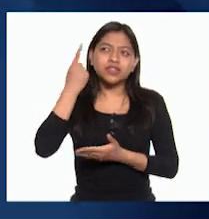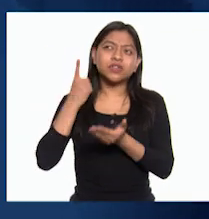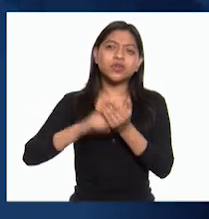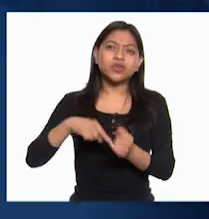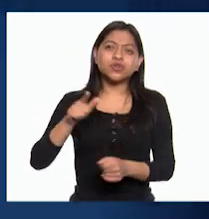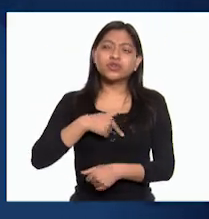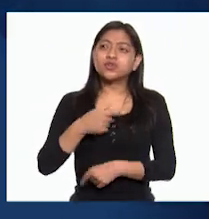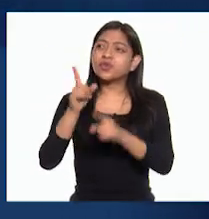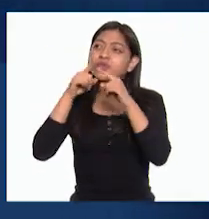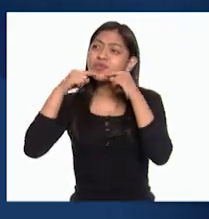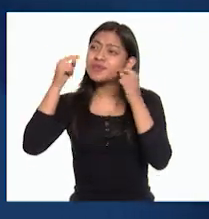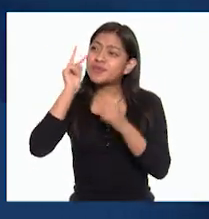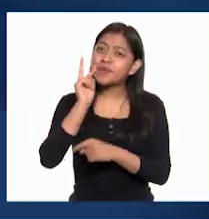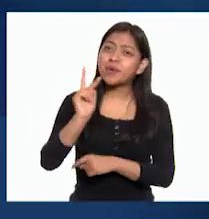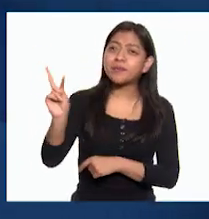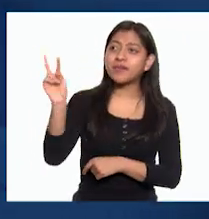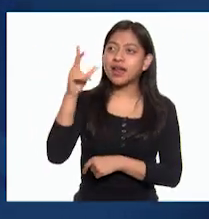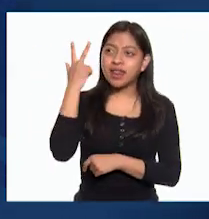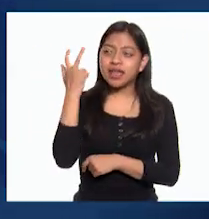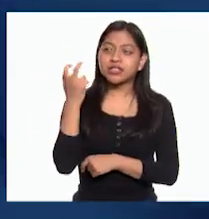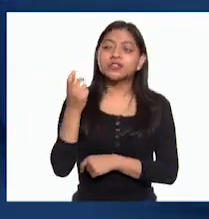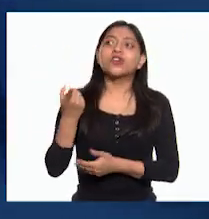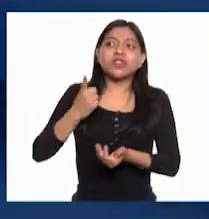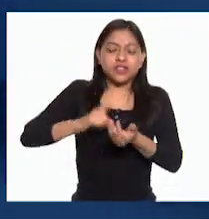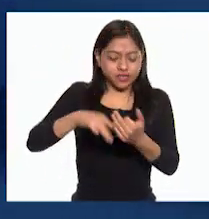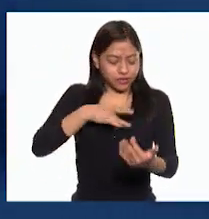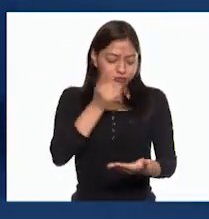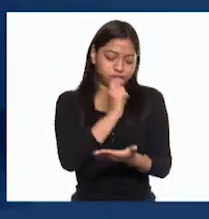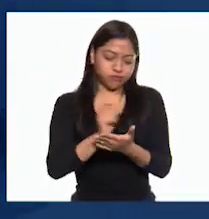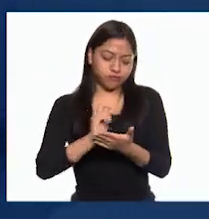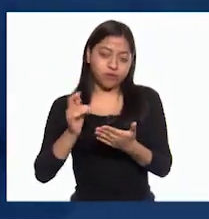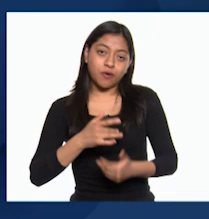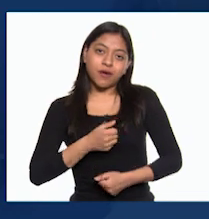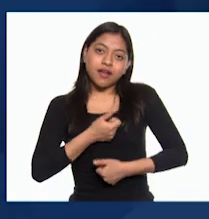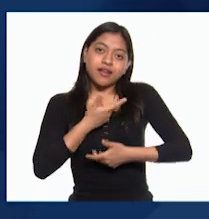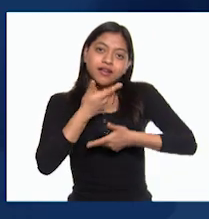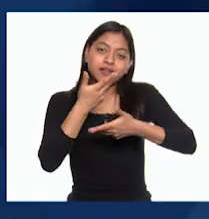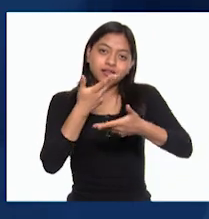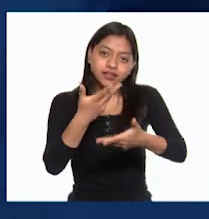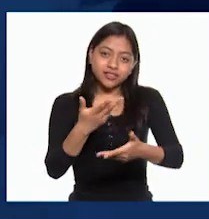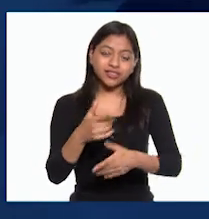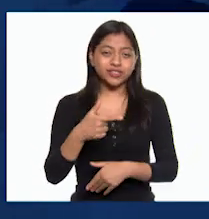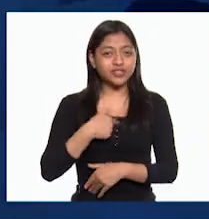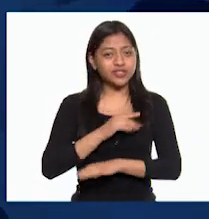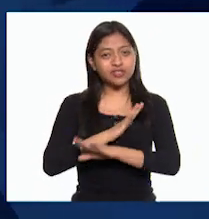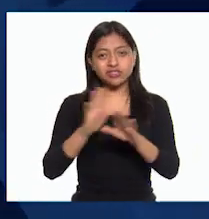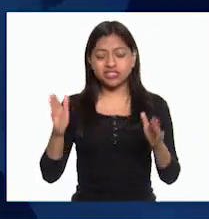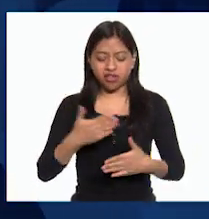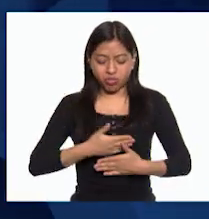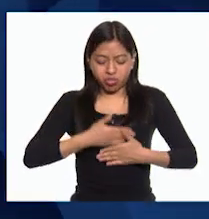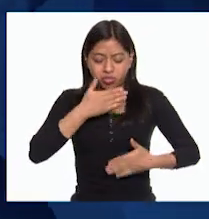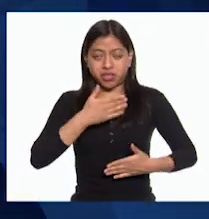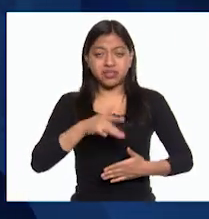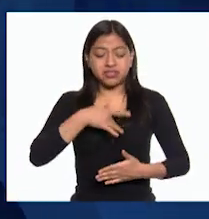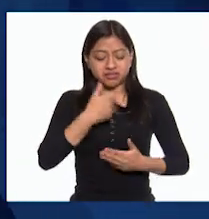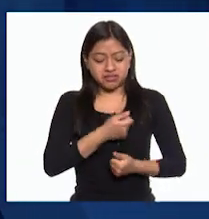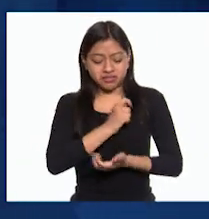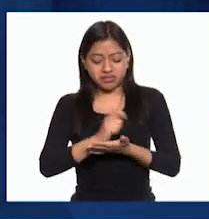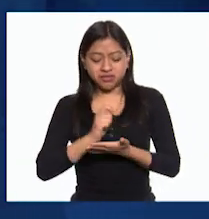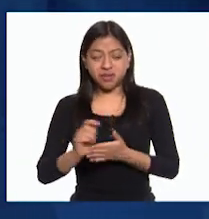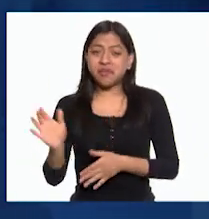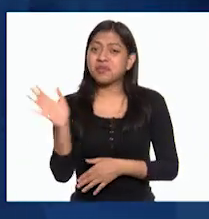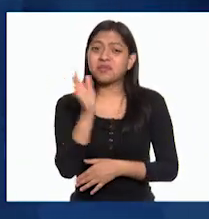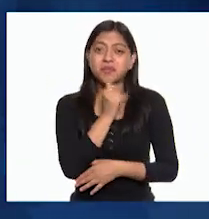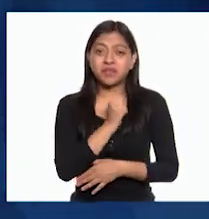sonrisa, perforan como un rayo mi bosque de palabras, el aturdido muro maniatado, y pueblan con un grito